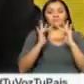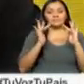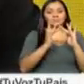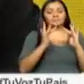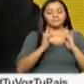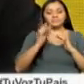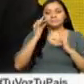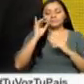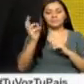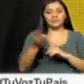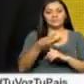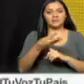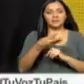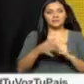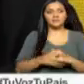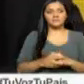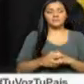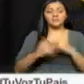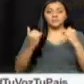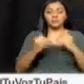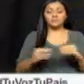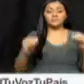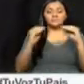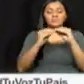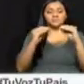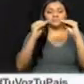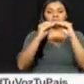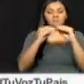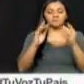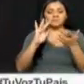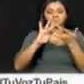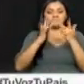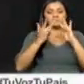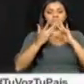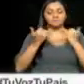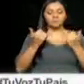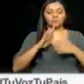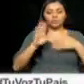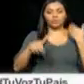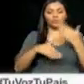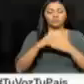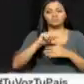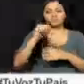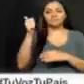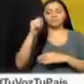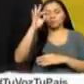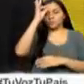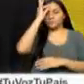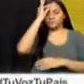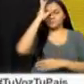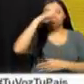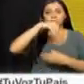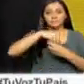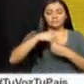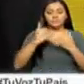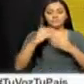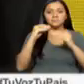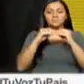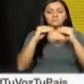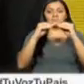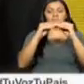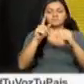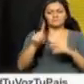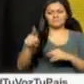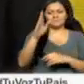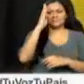con Internet, lo que va a permitir la interconexión con el resto de hospitales que hoy por hoy todos ustedes saben